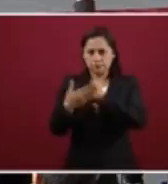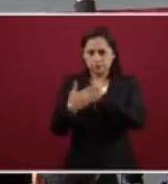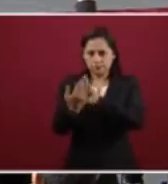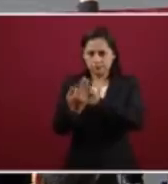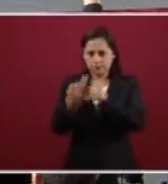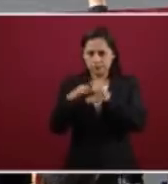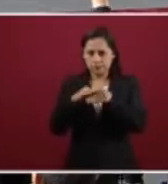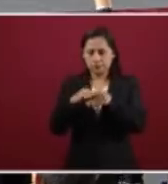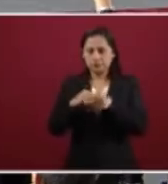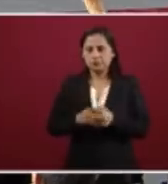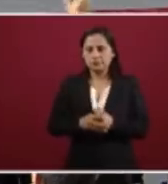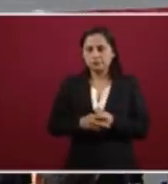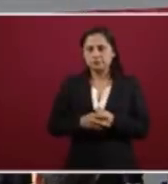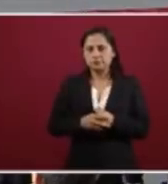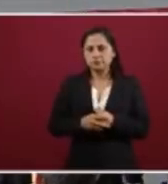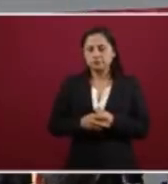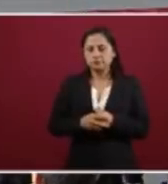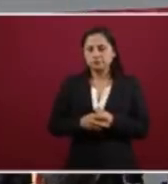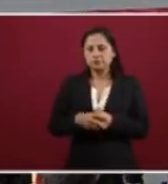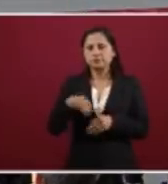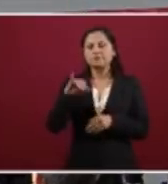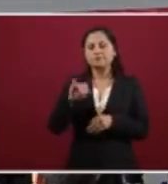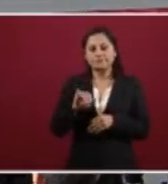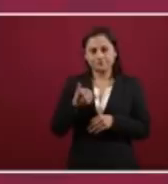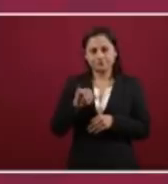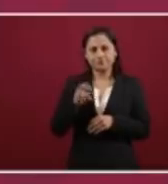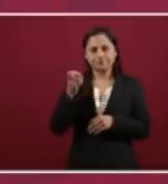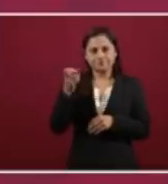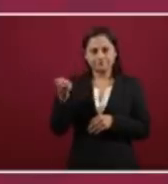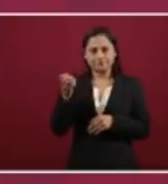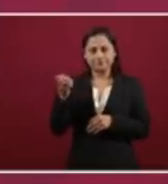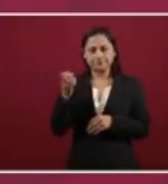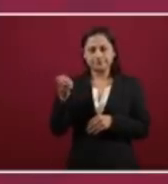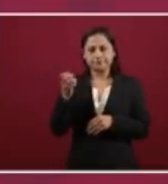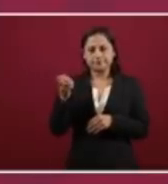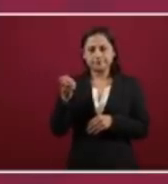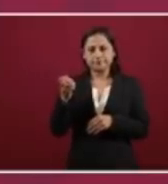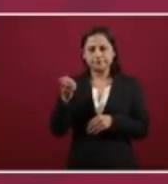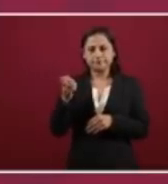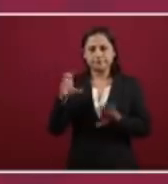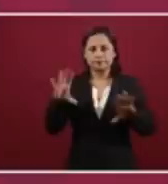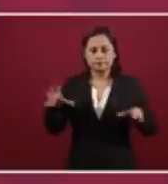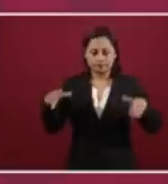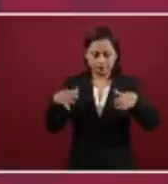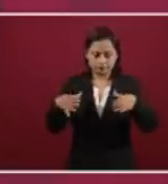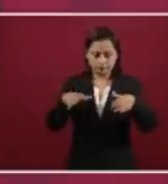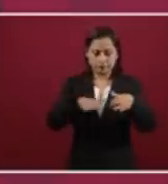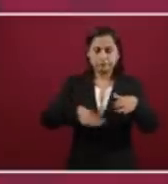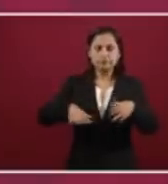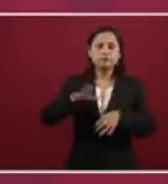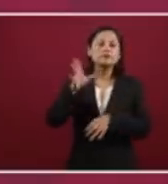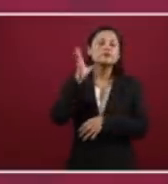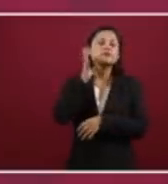es un proceso que lleva a cabo la Cámara de Diputados.